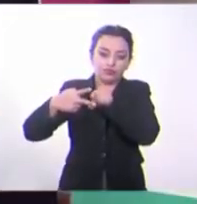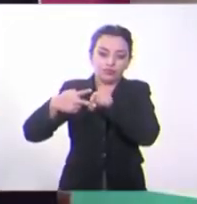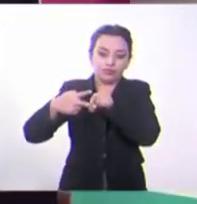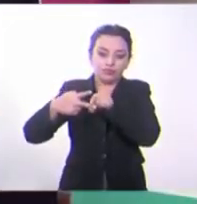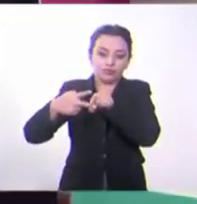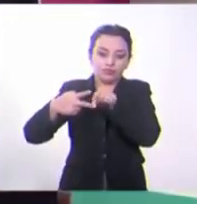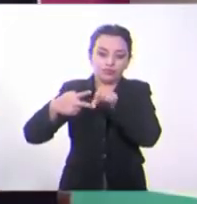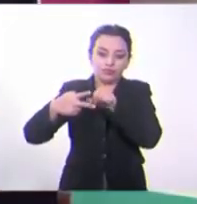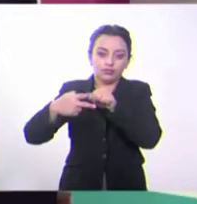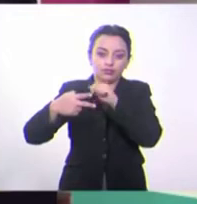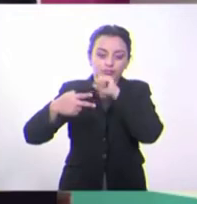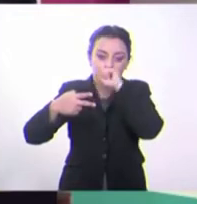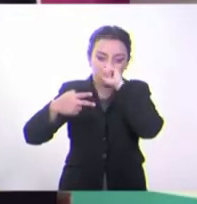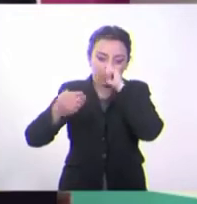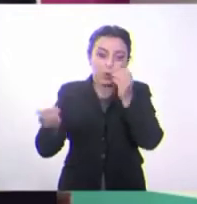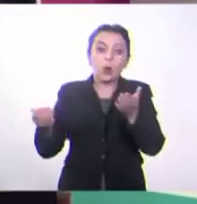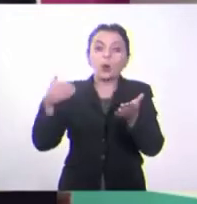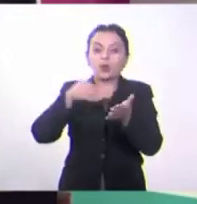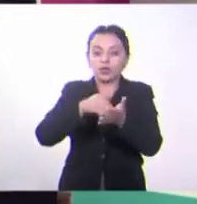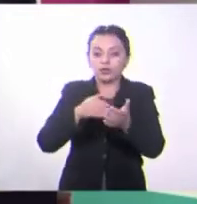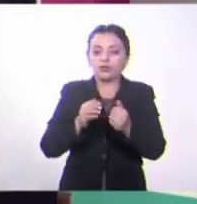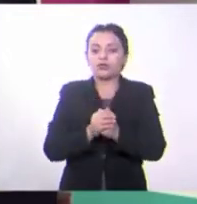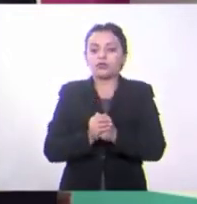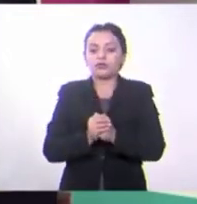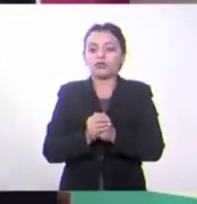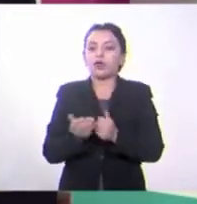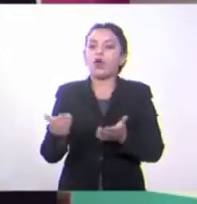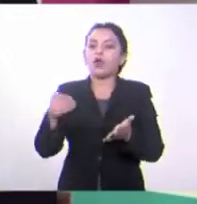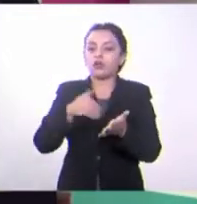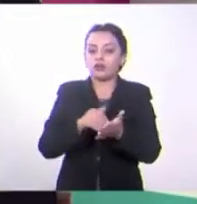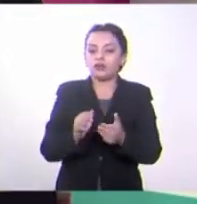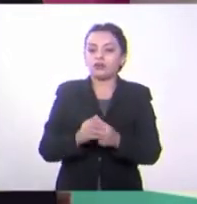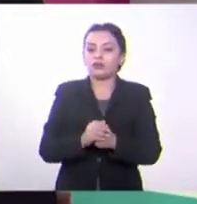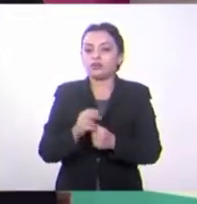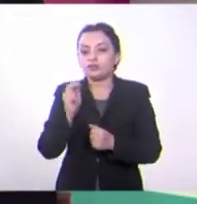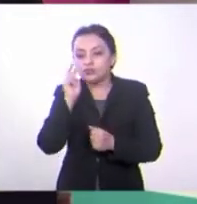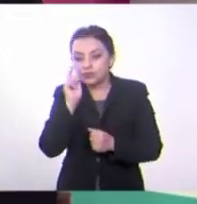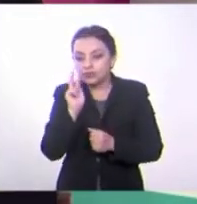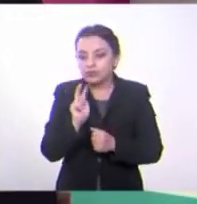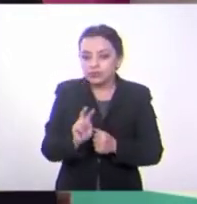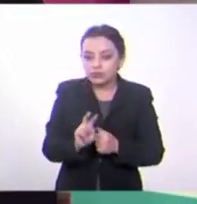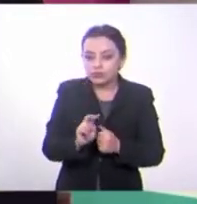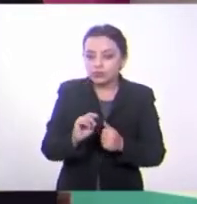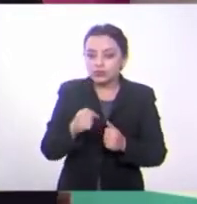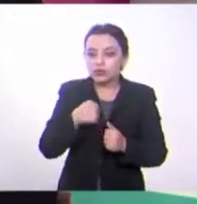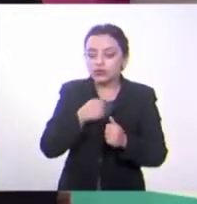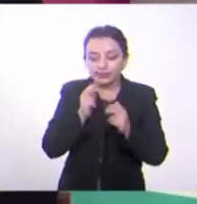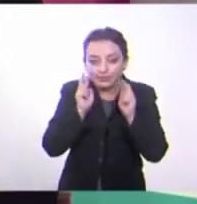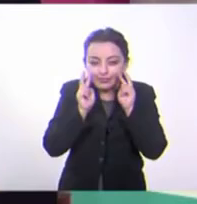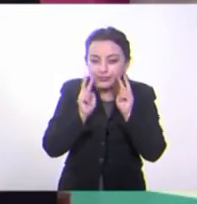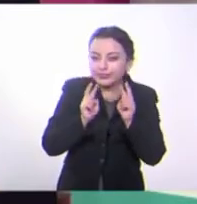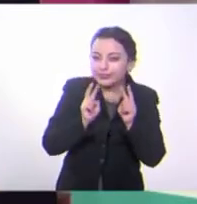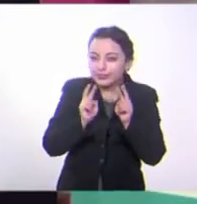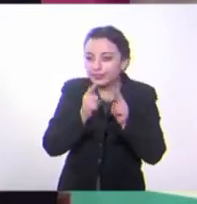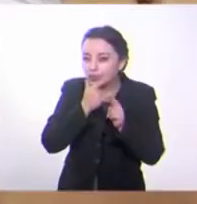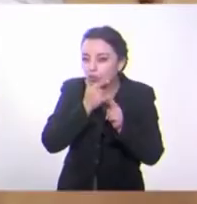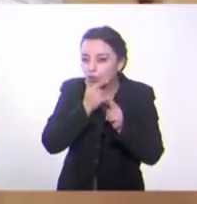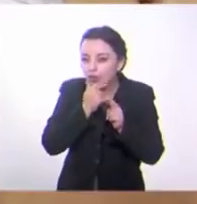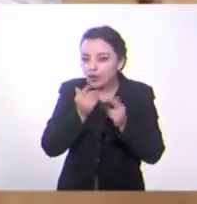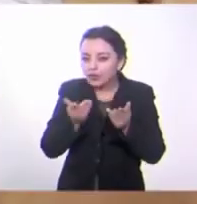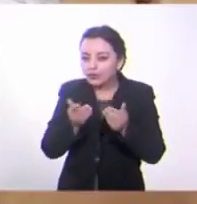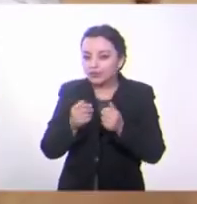18.2, vuélvelo a medir. Lo voy a volver a medir, es que esta medida me... Desde aquí veo que era más de 10, así que entré en dudas. Buenos ojos tiene,